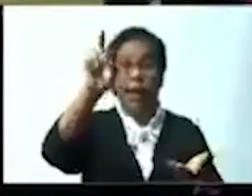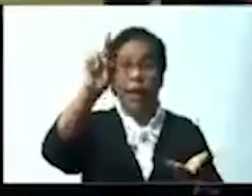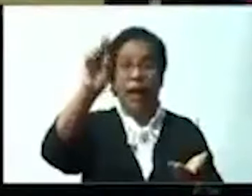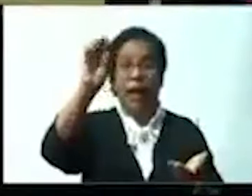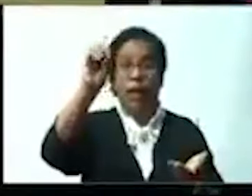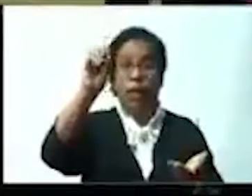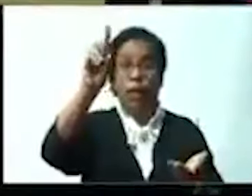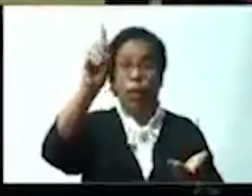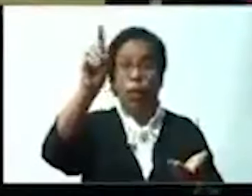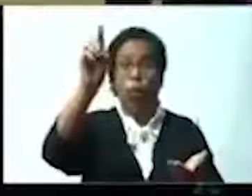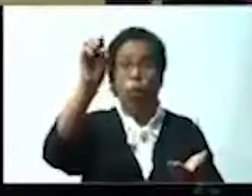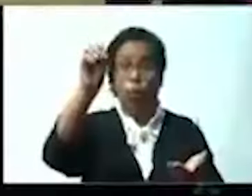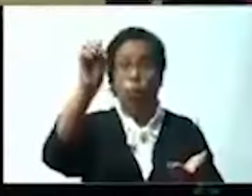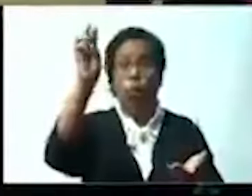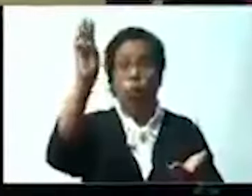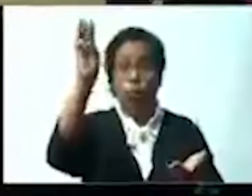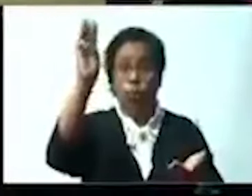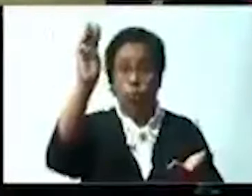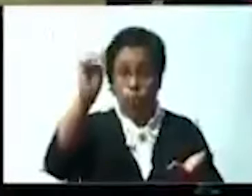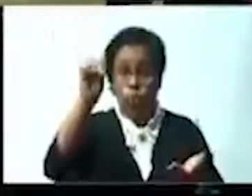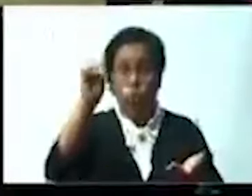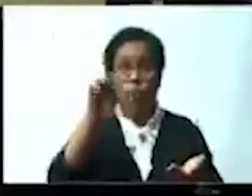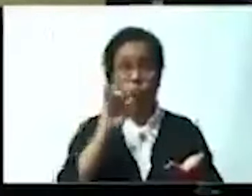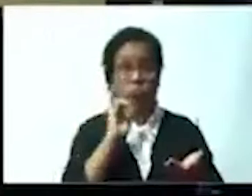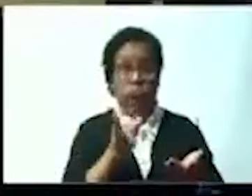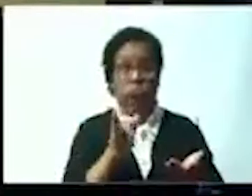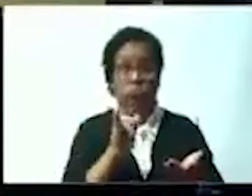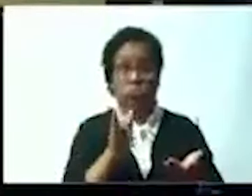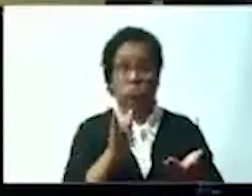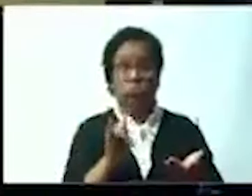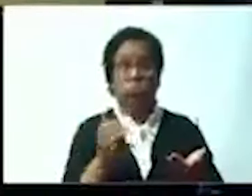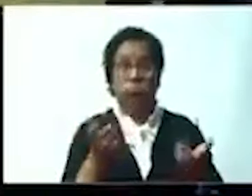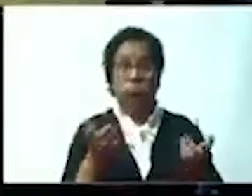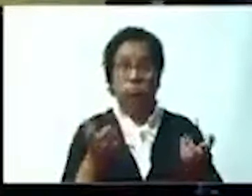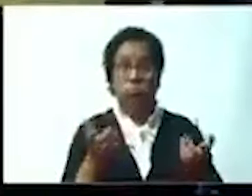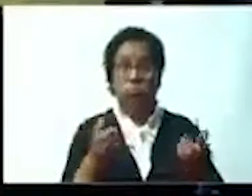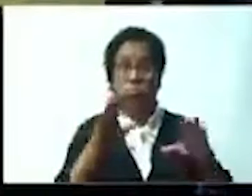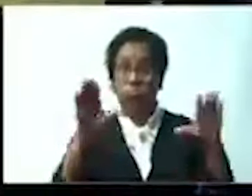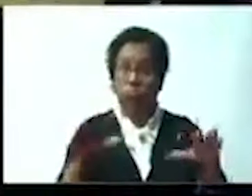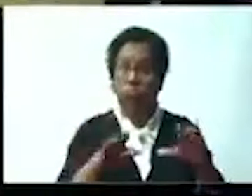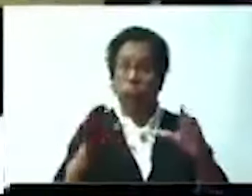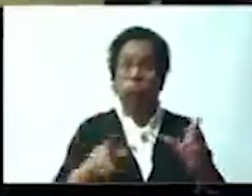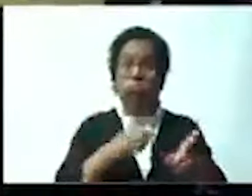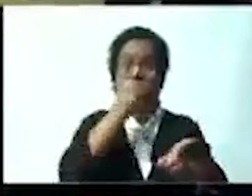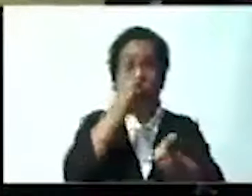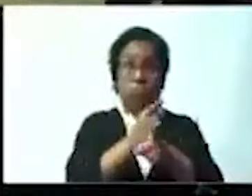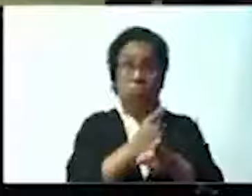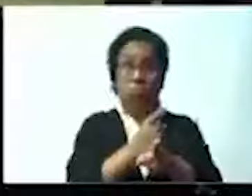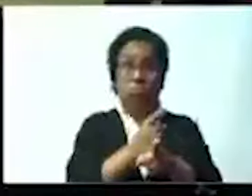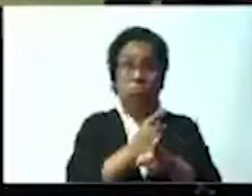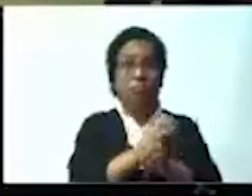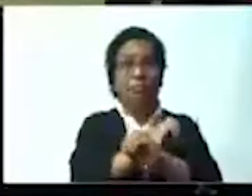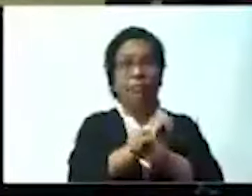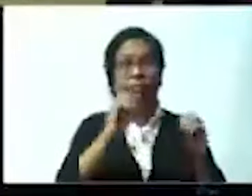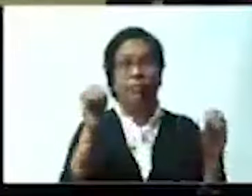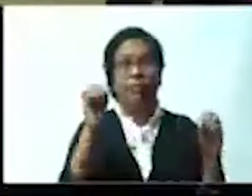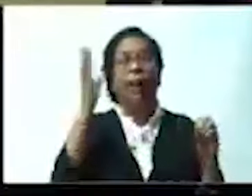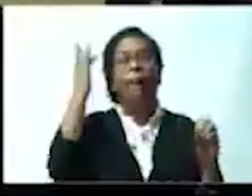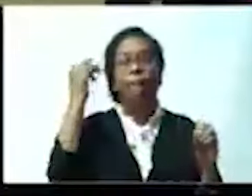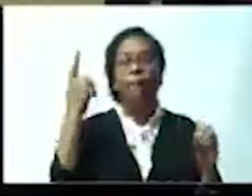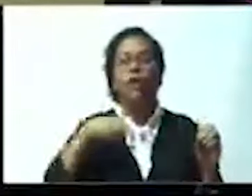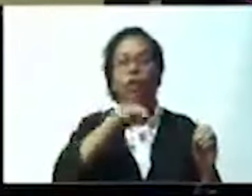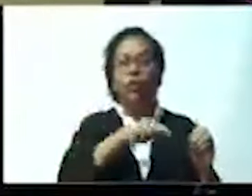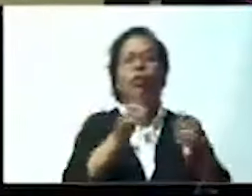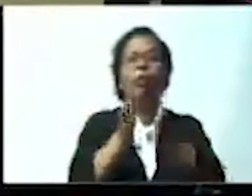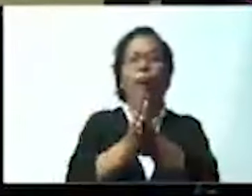Públicas y al departamento aeroportuario que nos trajeran las inversiones hechas por Aerodón y no llegaron. Que nos trajeran